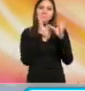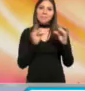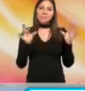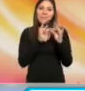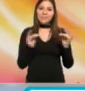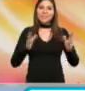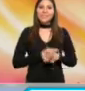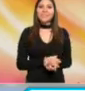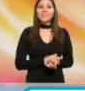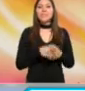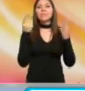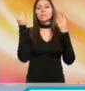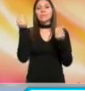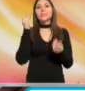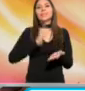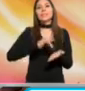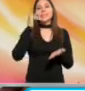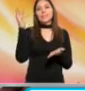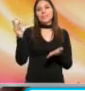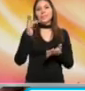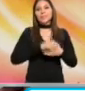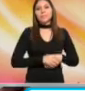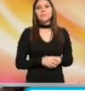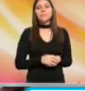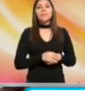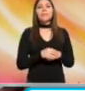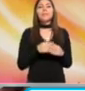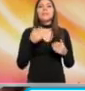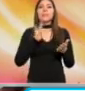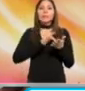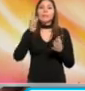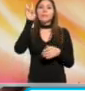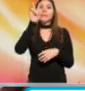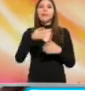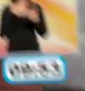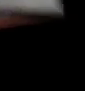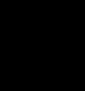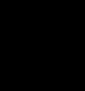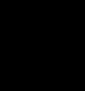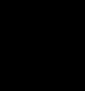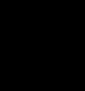hacemos aquí. así es. Muchísimas gracias. Gracias a ustedes. Qué interesante análisis el que nos presentaste el día de hoy.